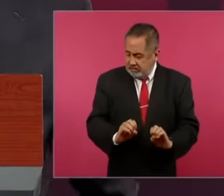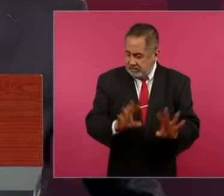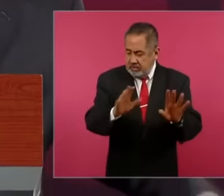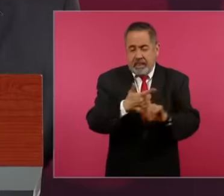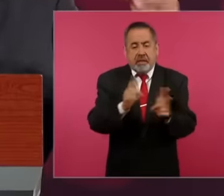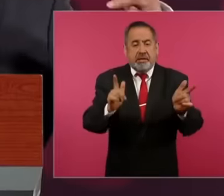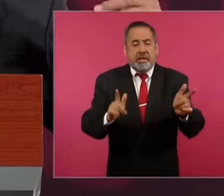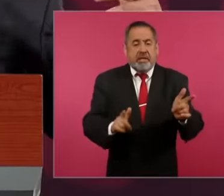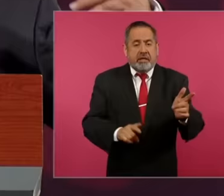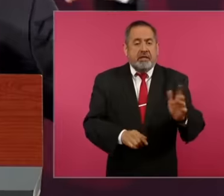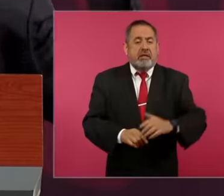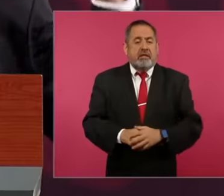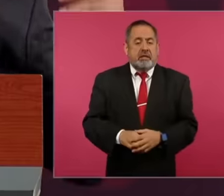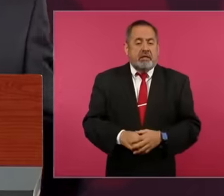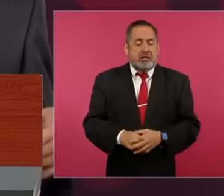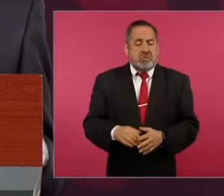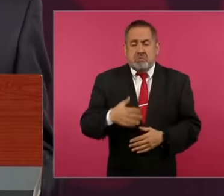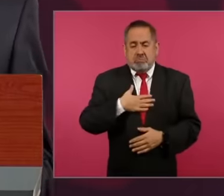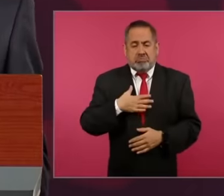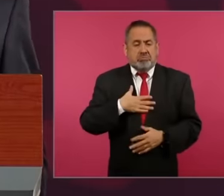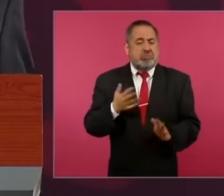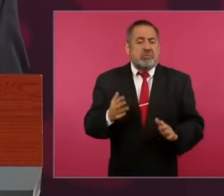Y le tenemos